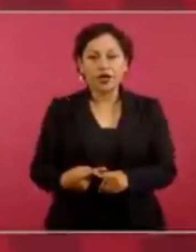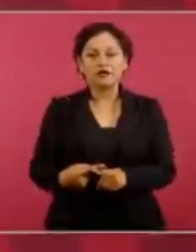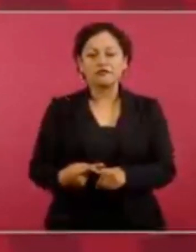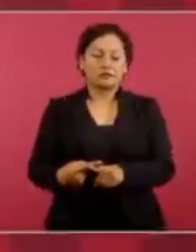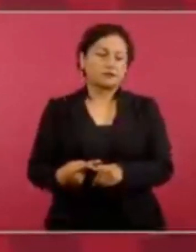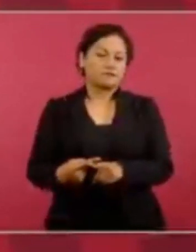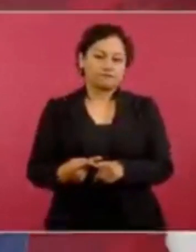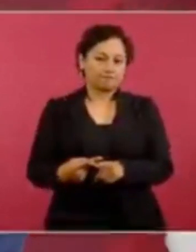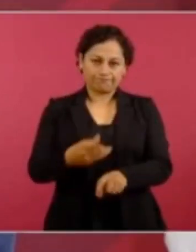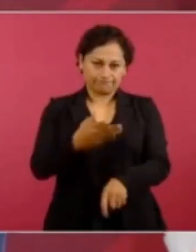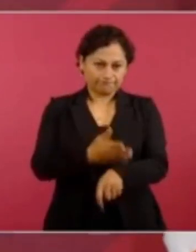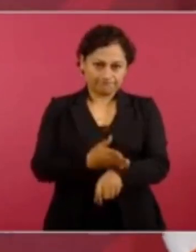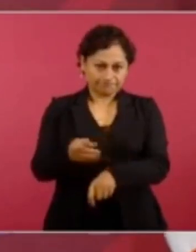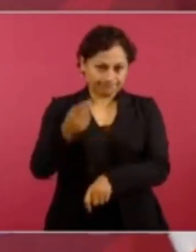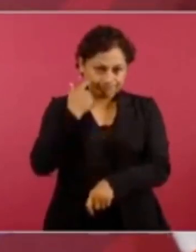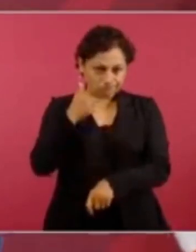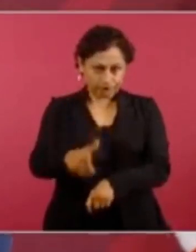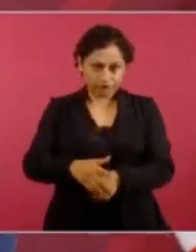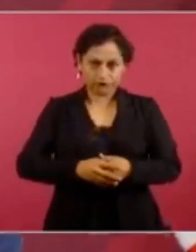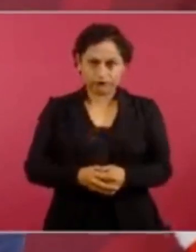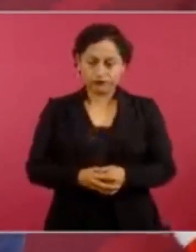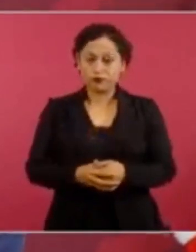hay quienes quisieran